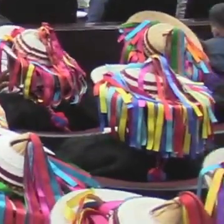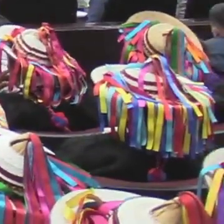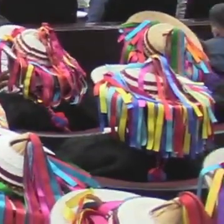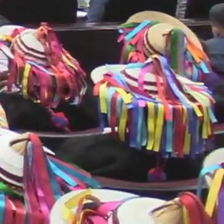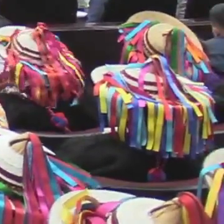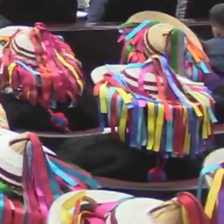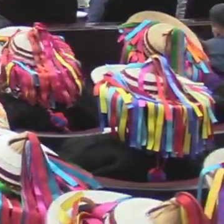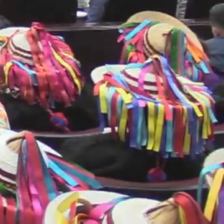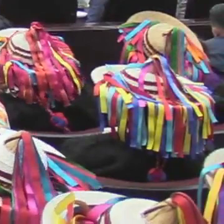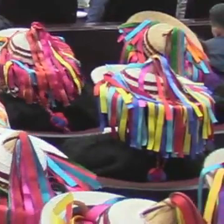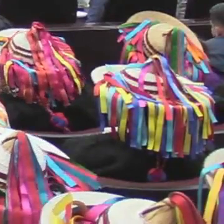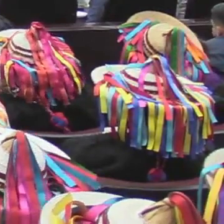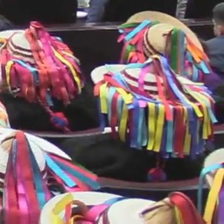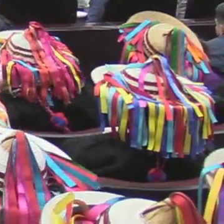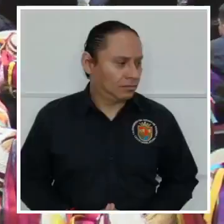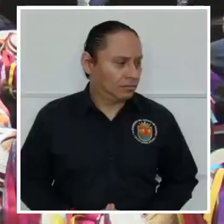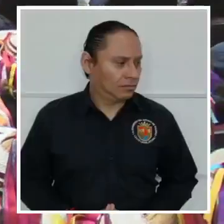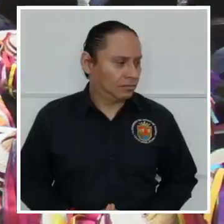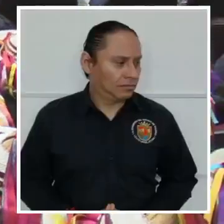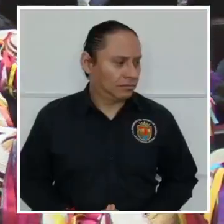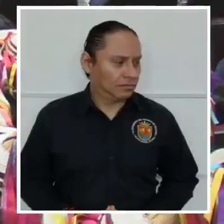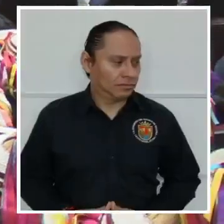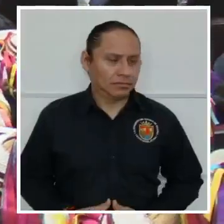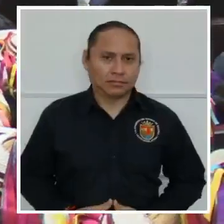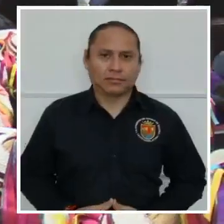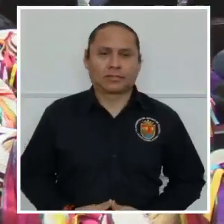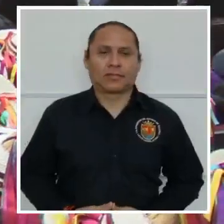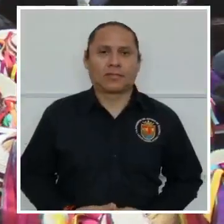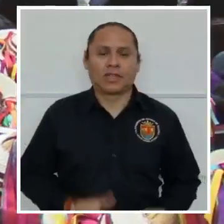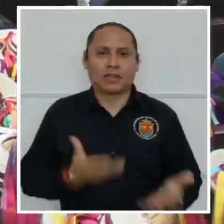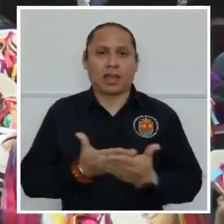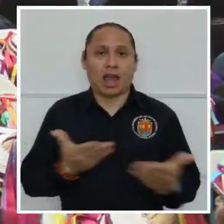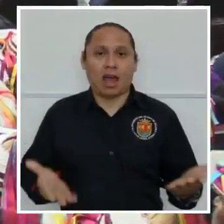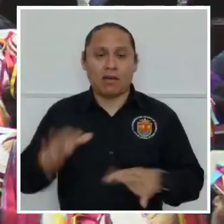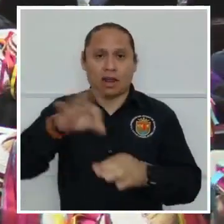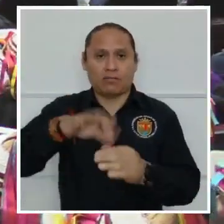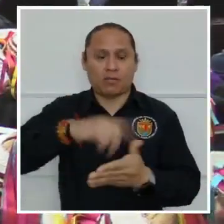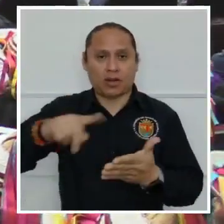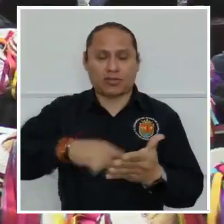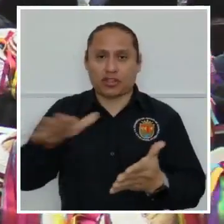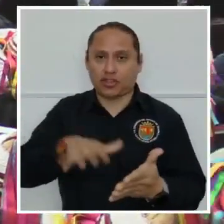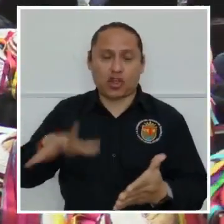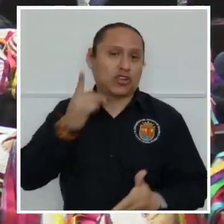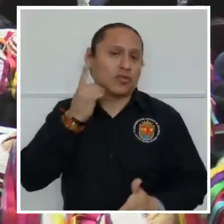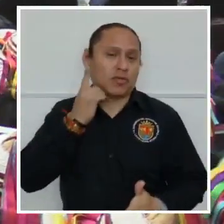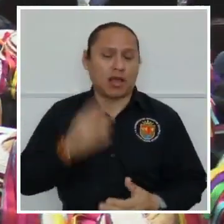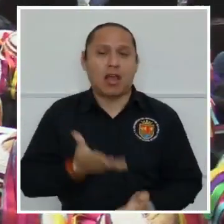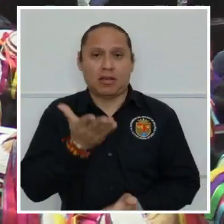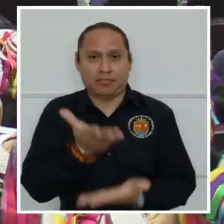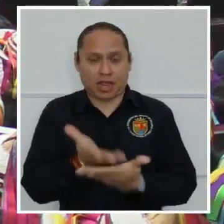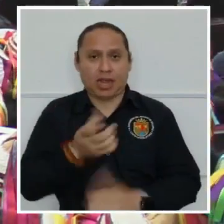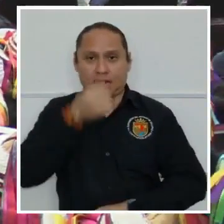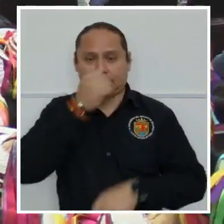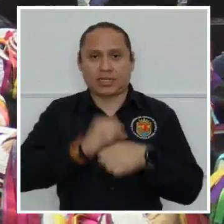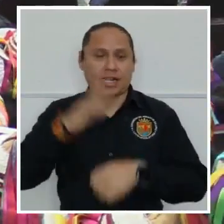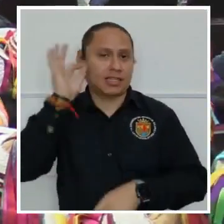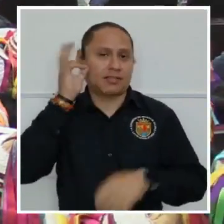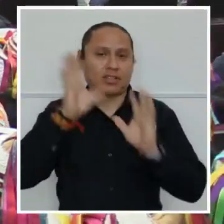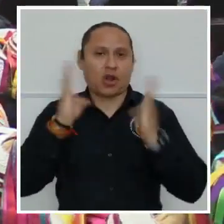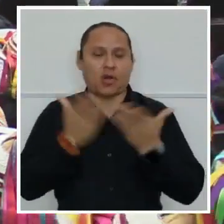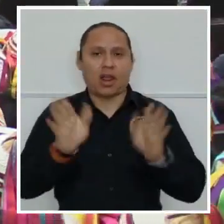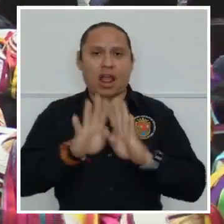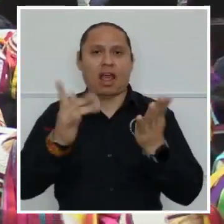votación nominal en lo general el dictamen presentado, por lo que solicito a la Secretaría de Servicios